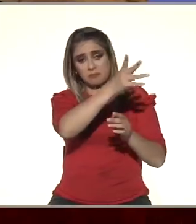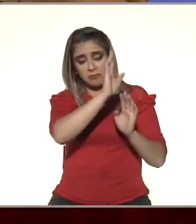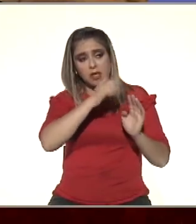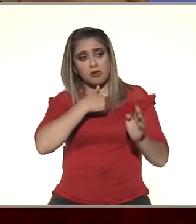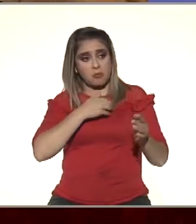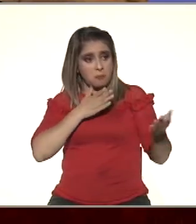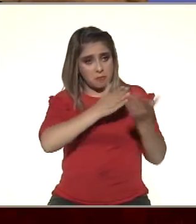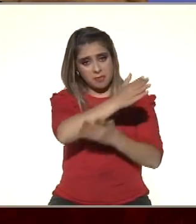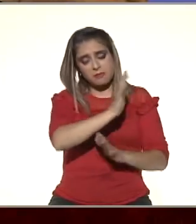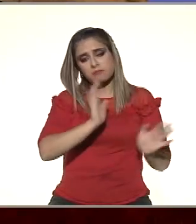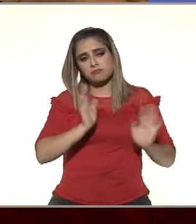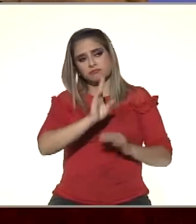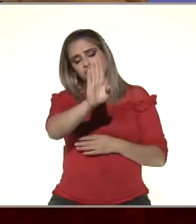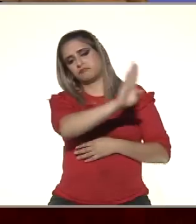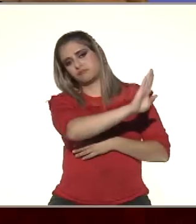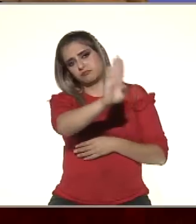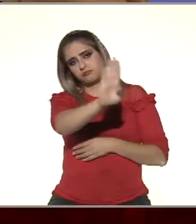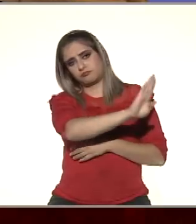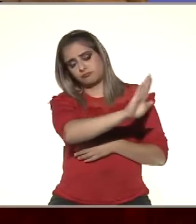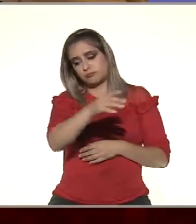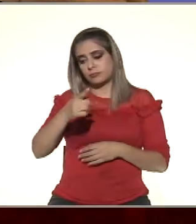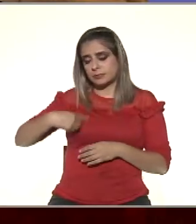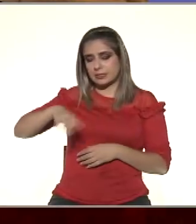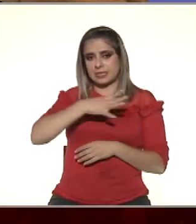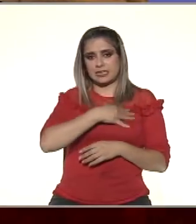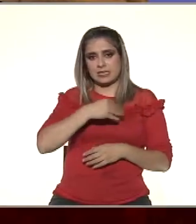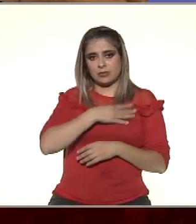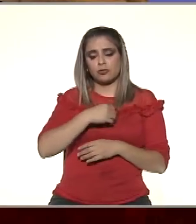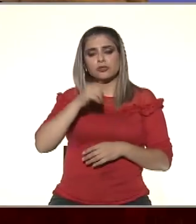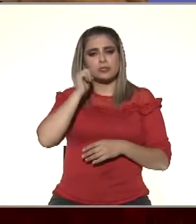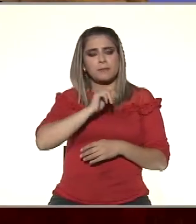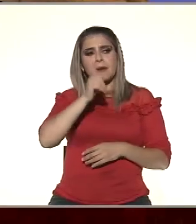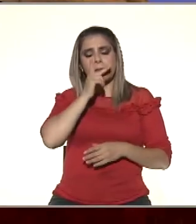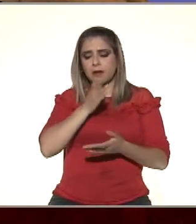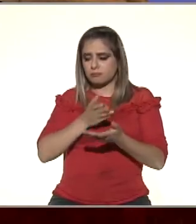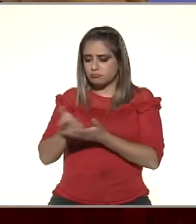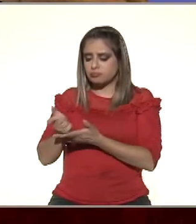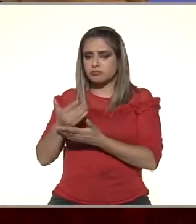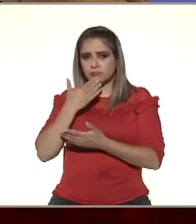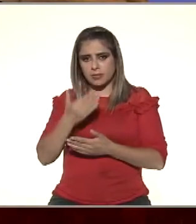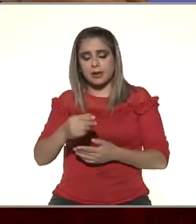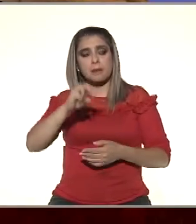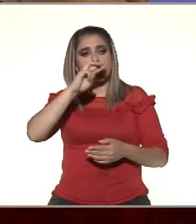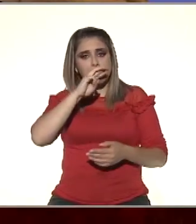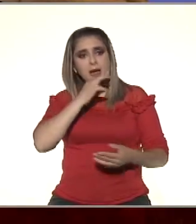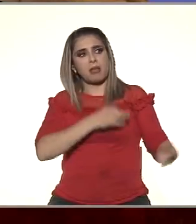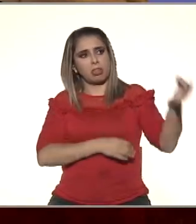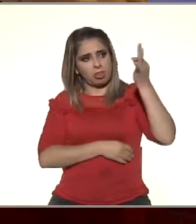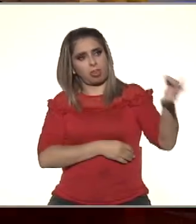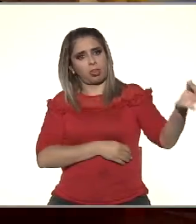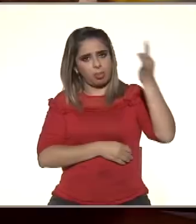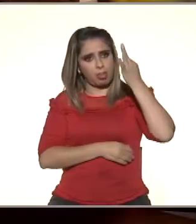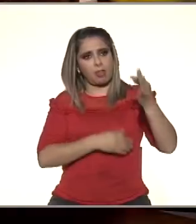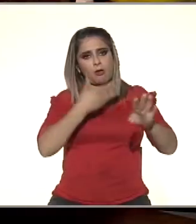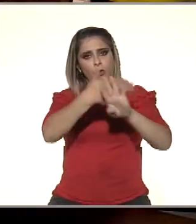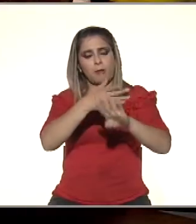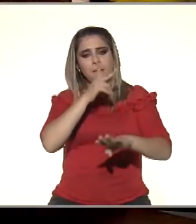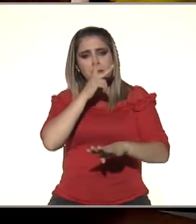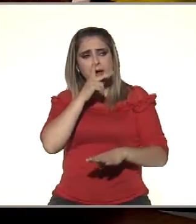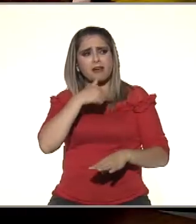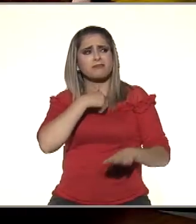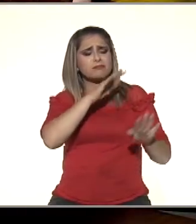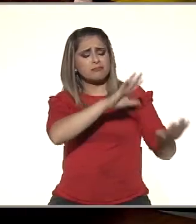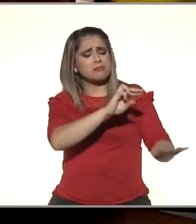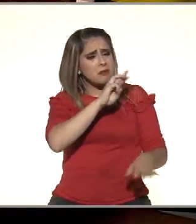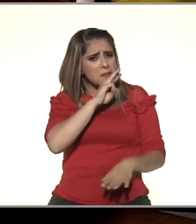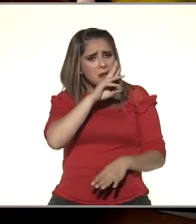Los problemas fueron de ellos dos. Con nosotros, sus hijos, siempre fue un buen padre. Mi mamá siempre nos quiso meter odio hacia mi papá. Pero yo le dije,